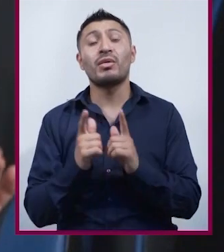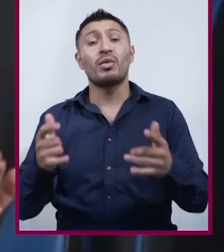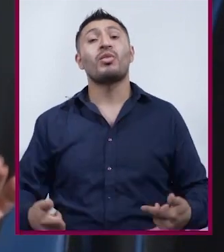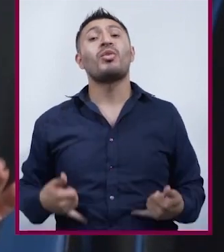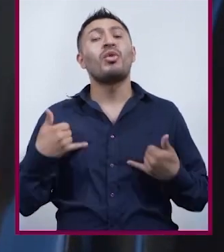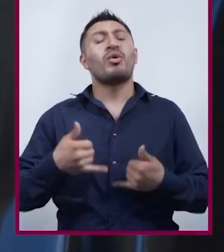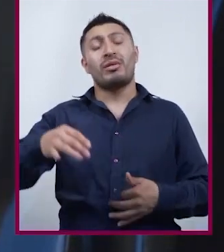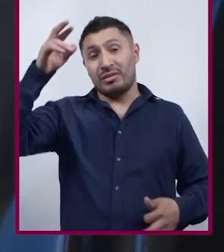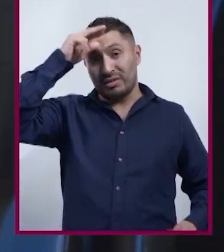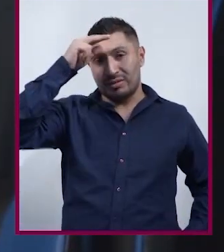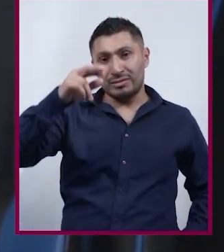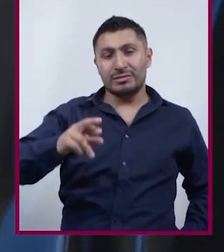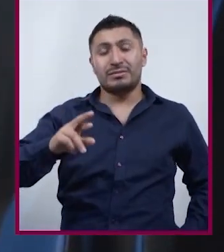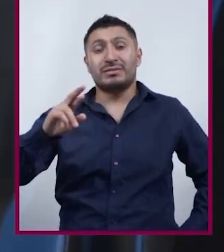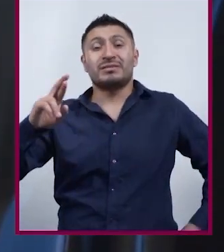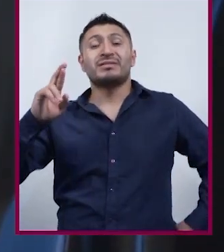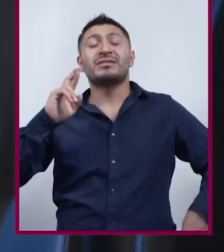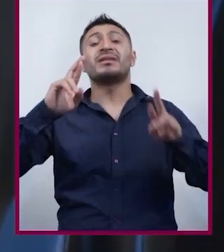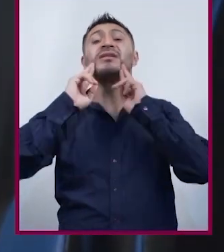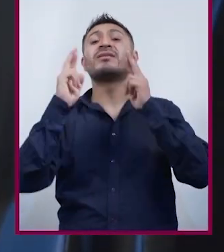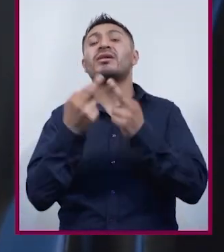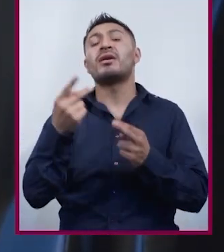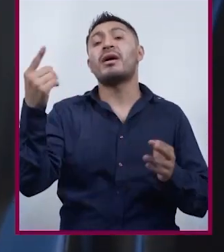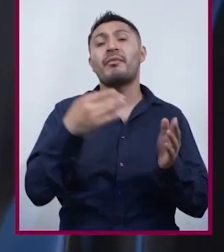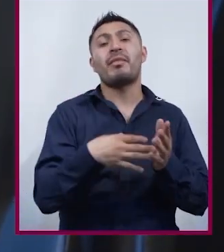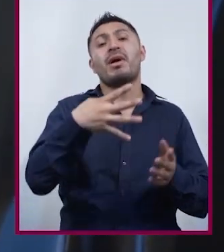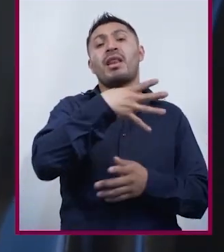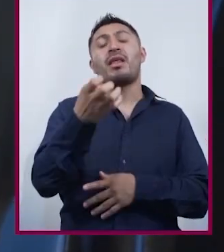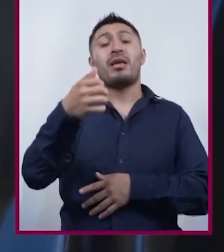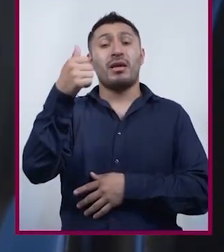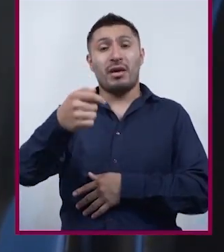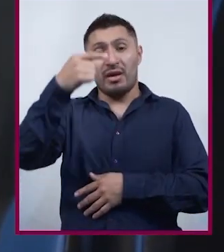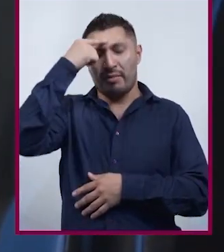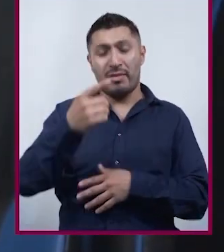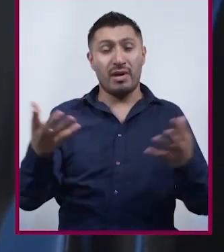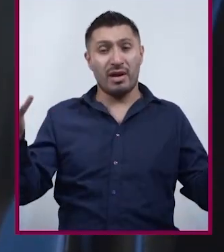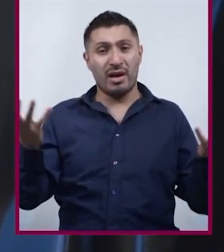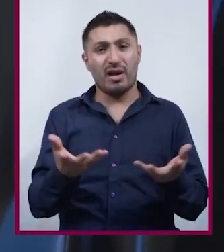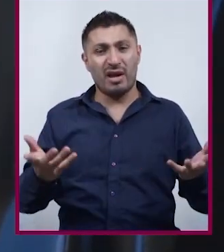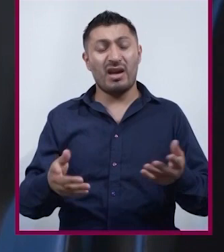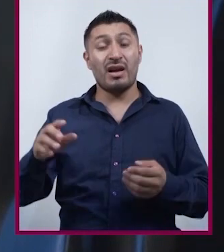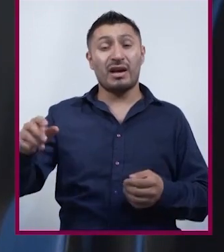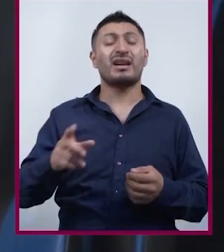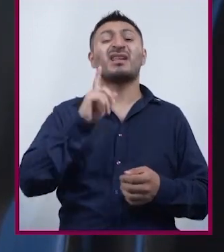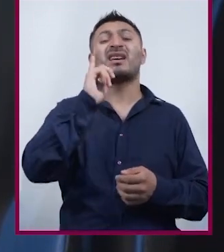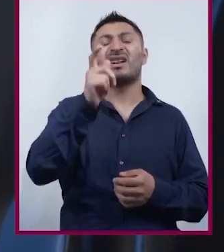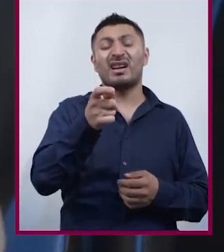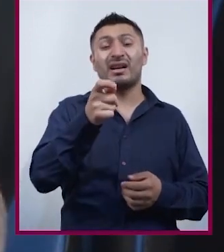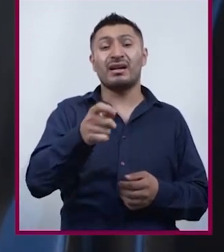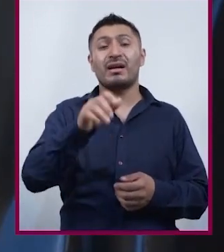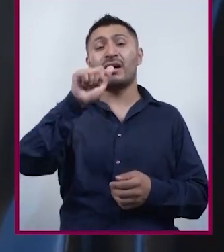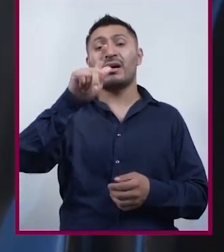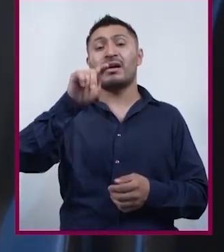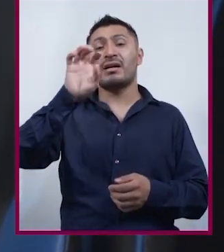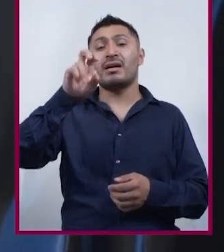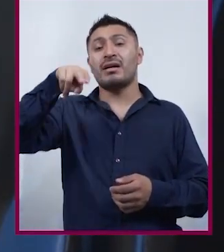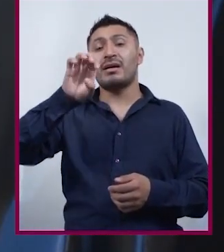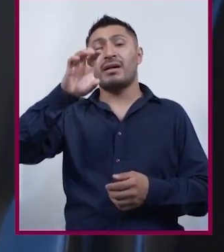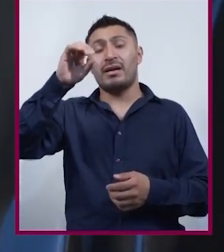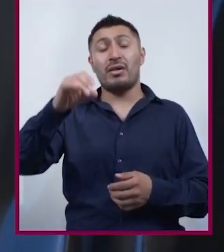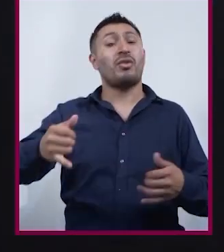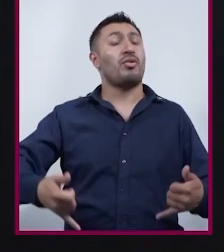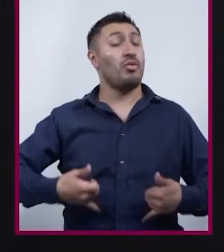jóvenes intelectuales se reunieron en 1906 para formar lo que posteriormente se conoció como el Ateneo de la